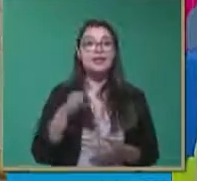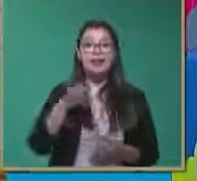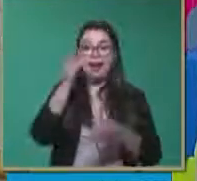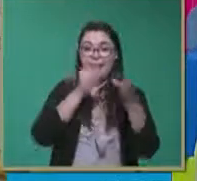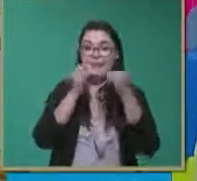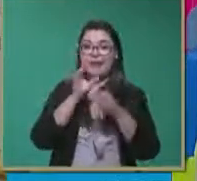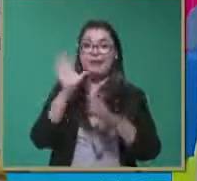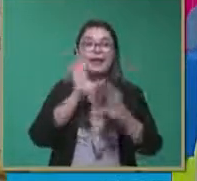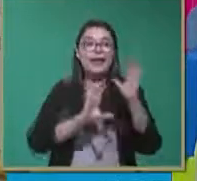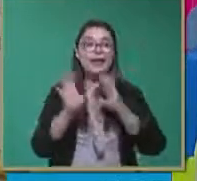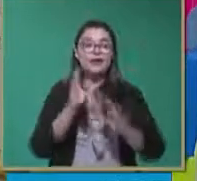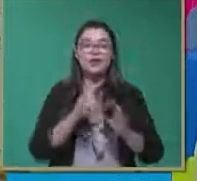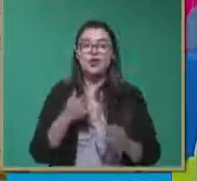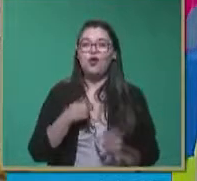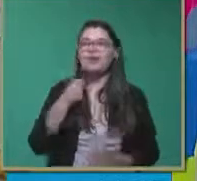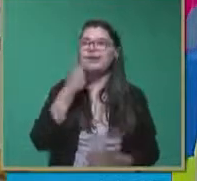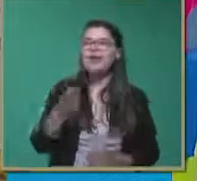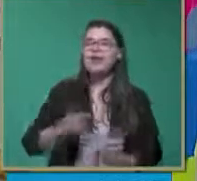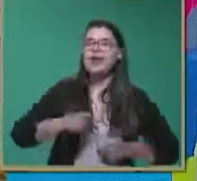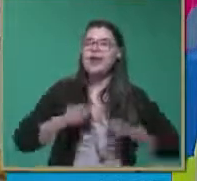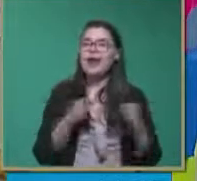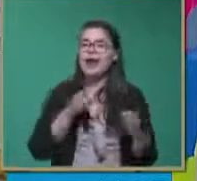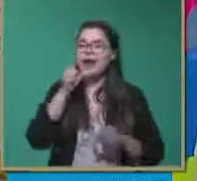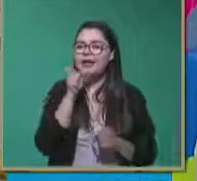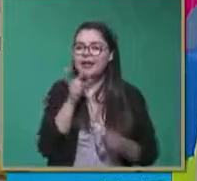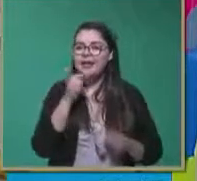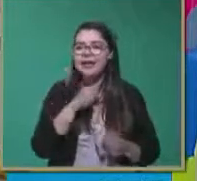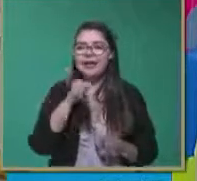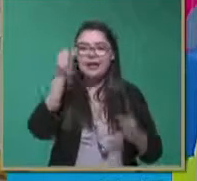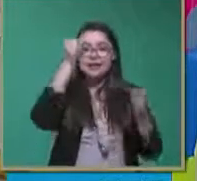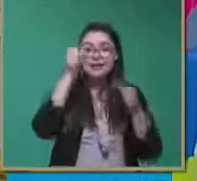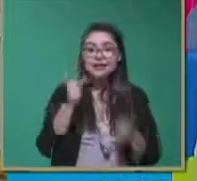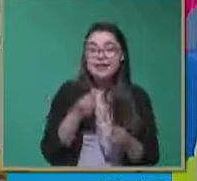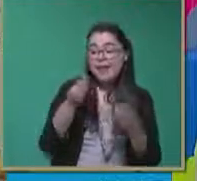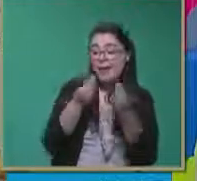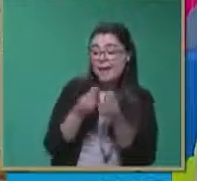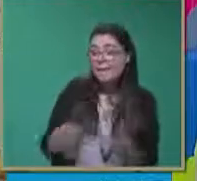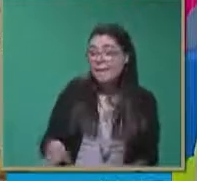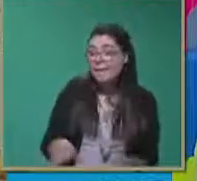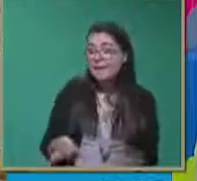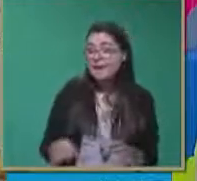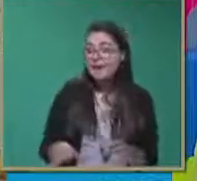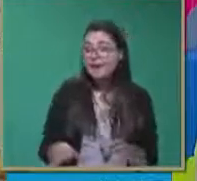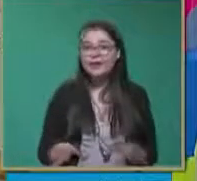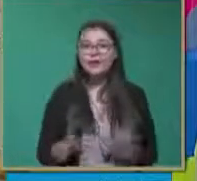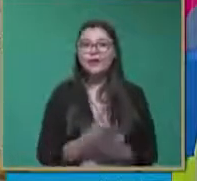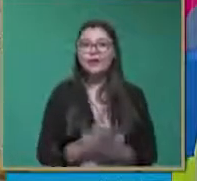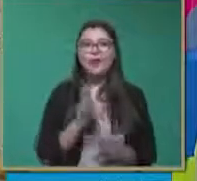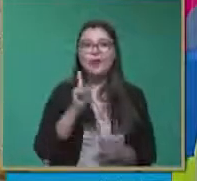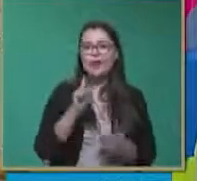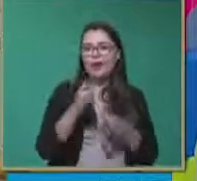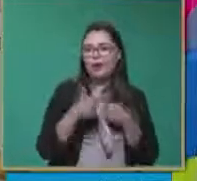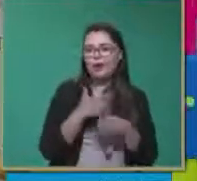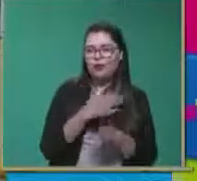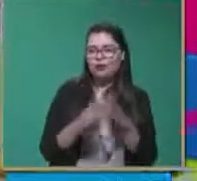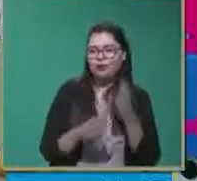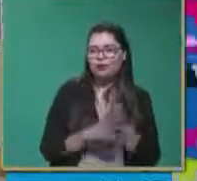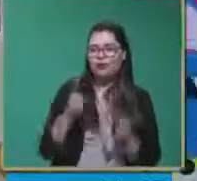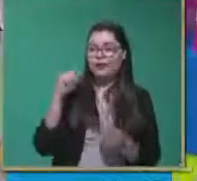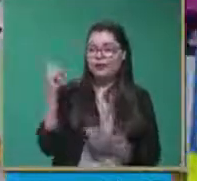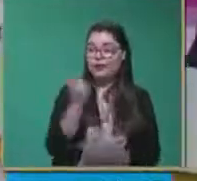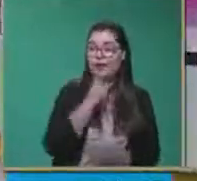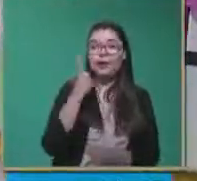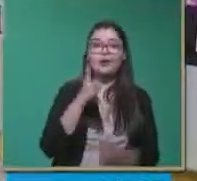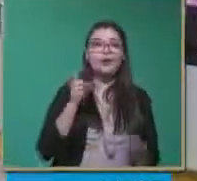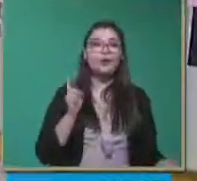Recuerden, gallinita ciega que se le ha perdido una aguja y un dedal, date la vuelta y lo encontrarás. Y las maestras, yo me voy a